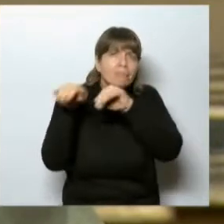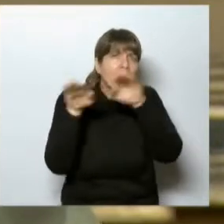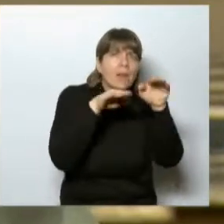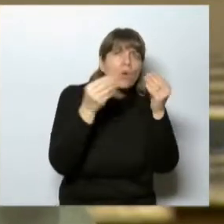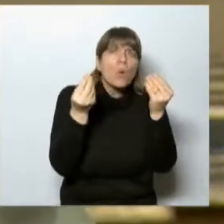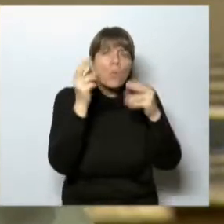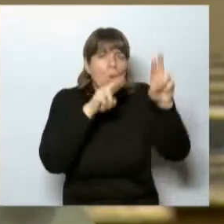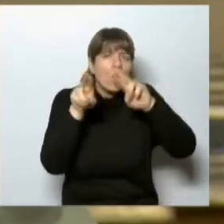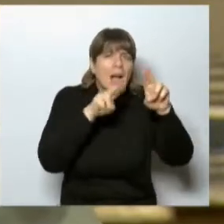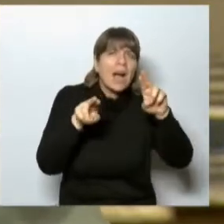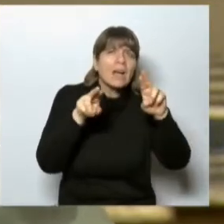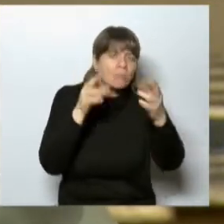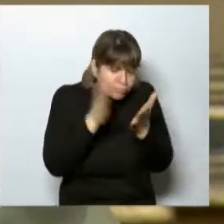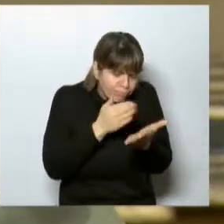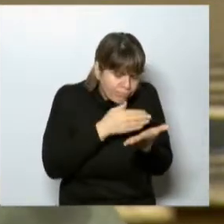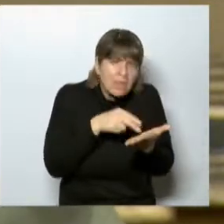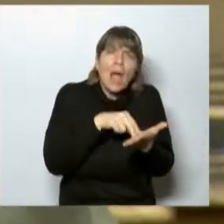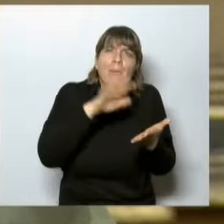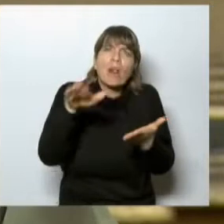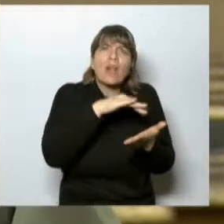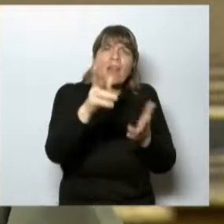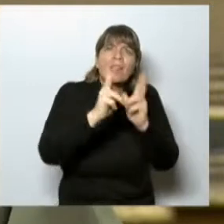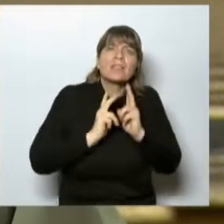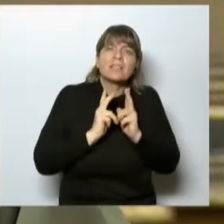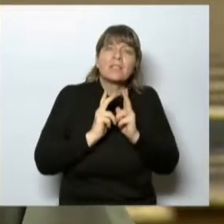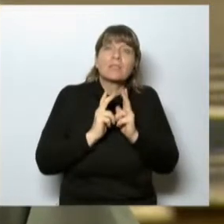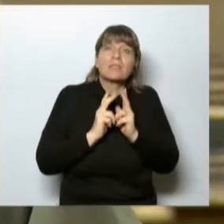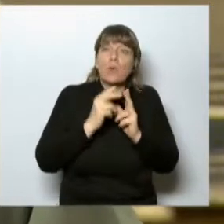teóricamente, doctrinalmente lo que se está diciendo, sino lo que le viene a la boca,